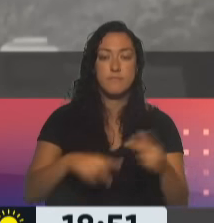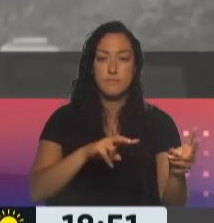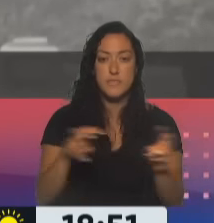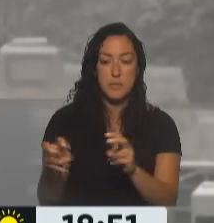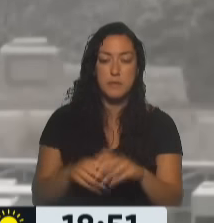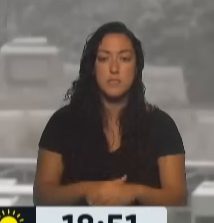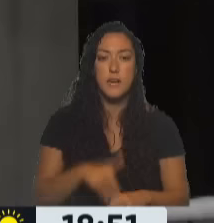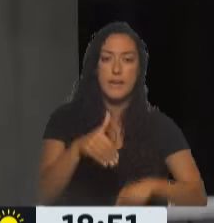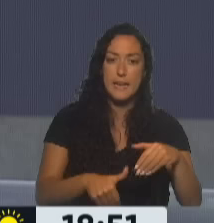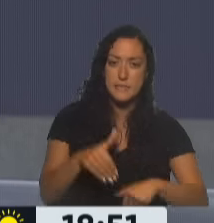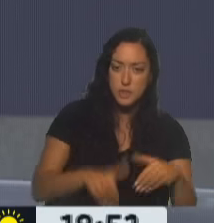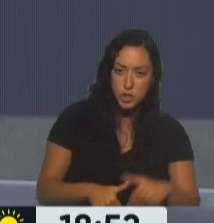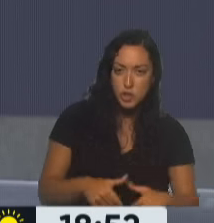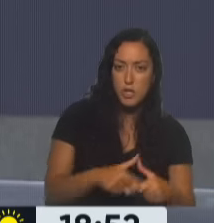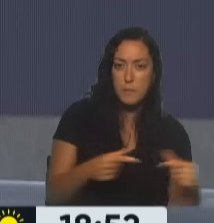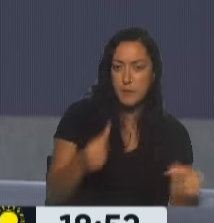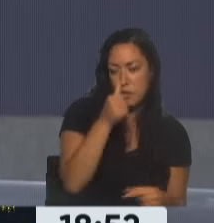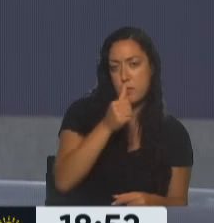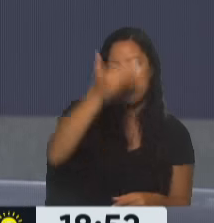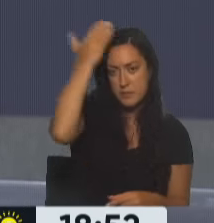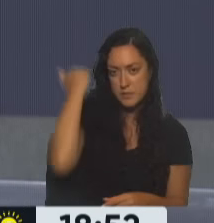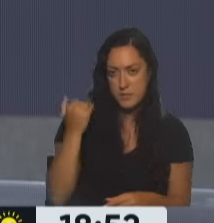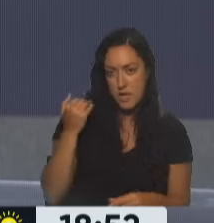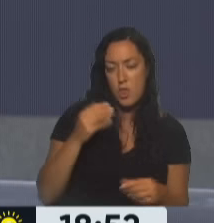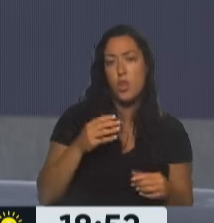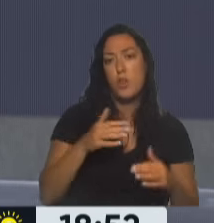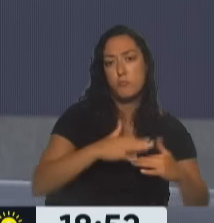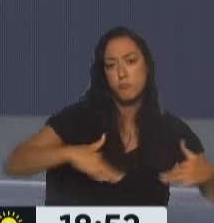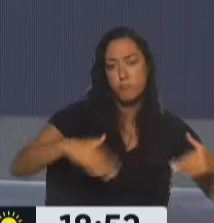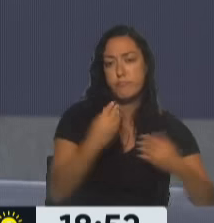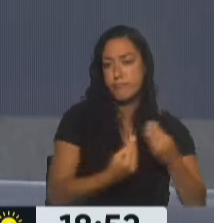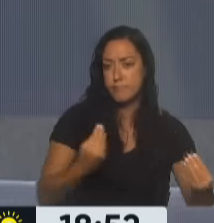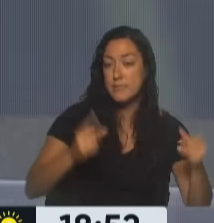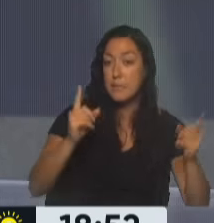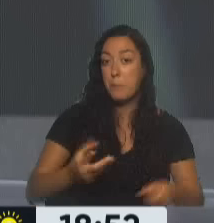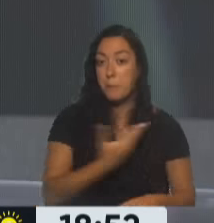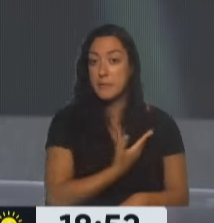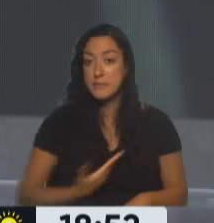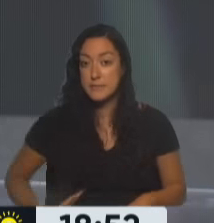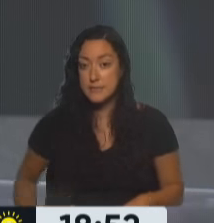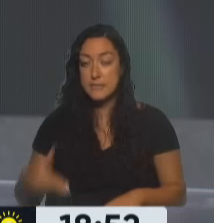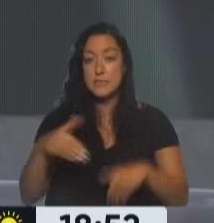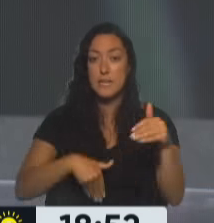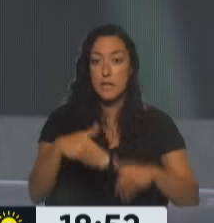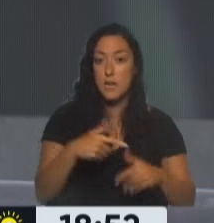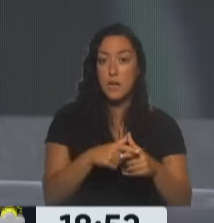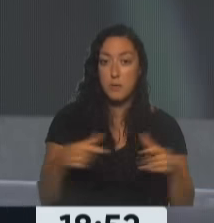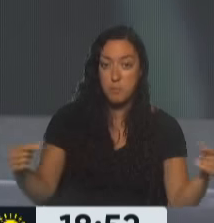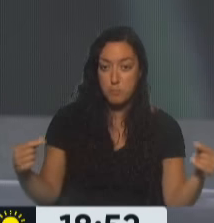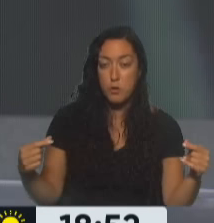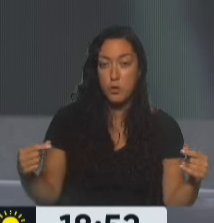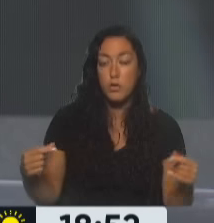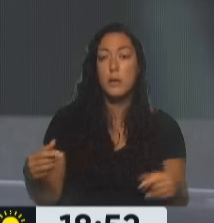Varias elecciones, la de Japón, la del domingo pasado legislativa, pero hubo también una elección presidencial en Japón. El candidato